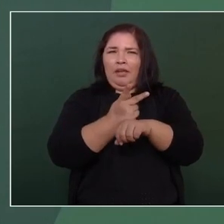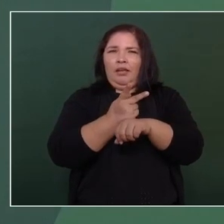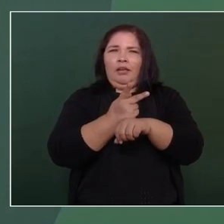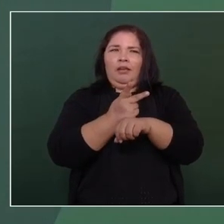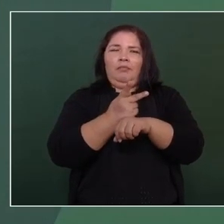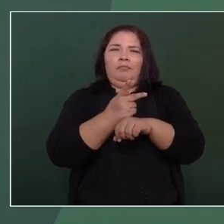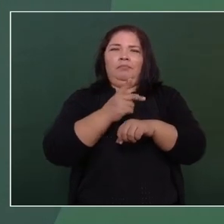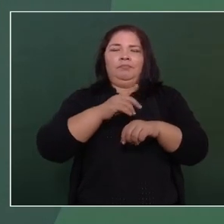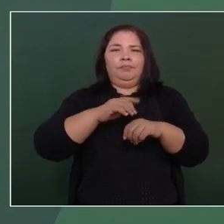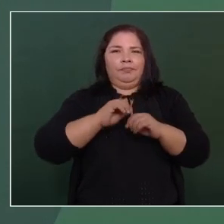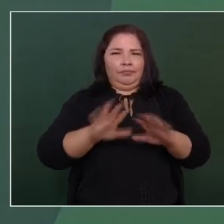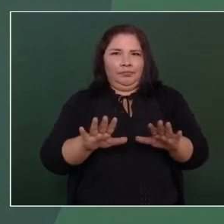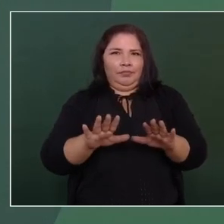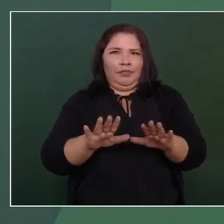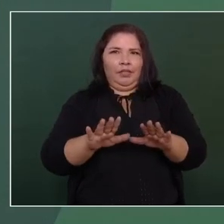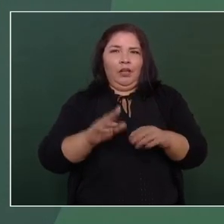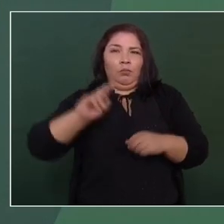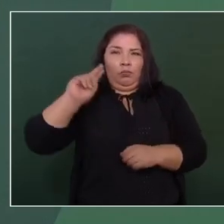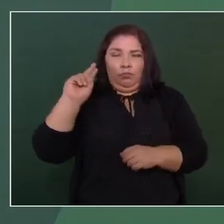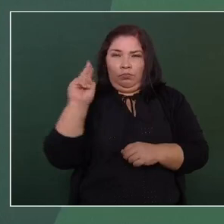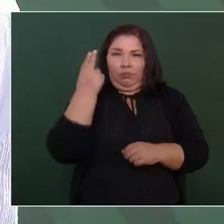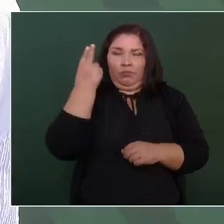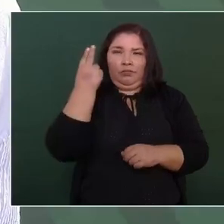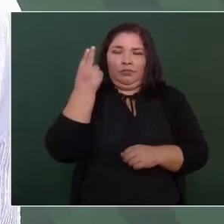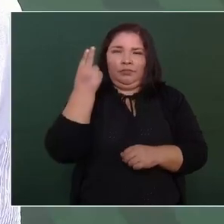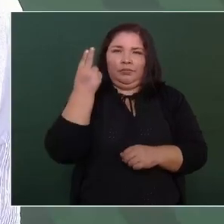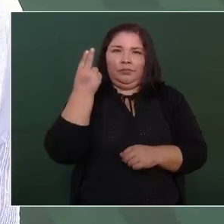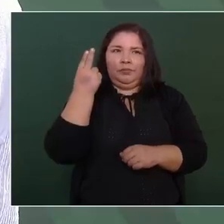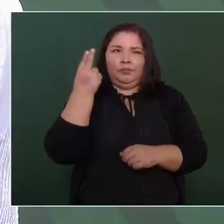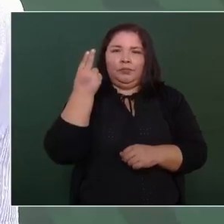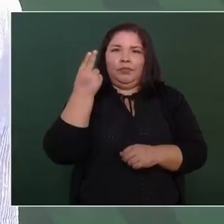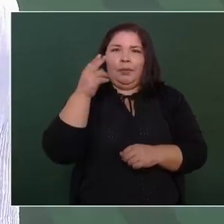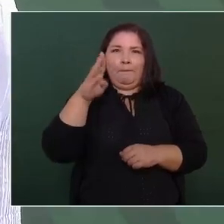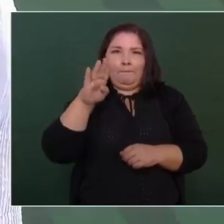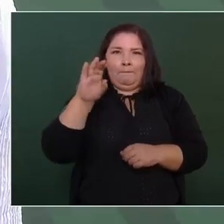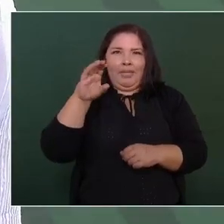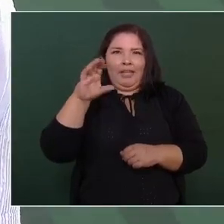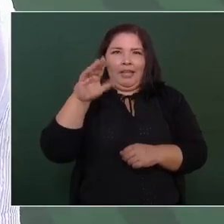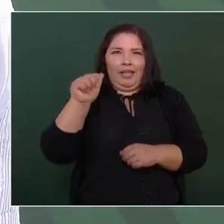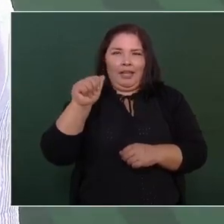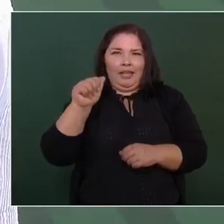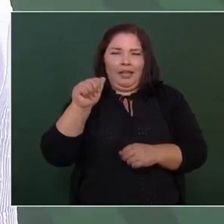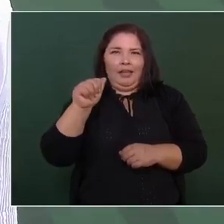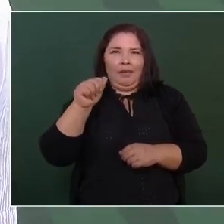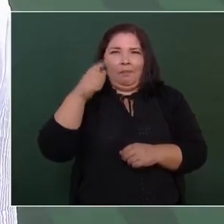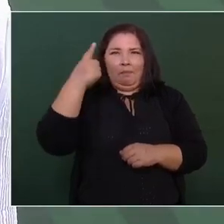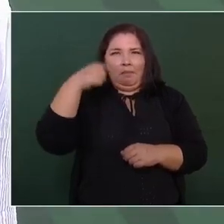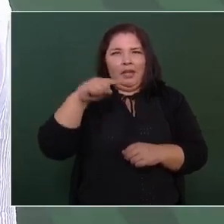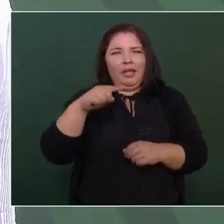ya el nivel universitario, las becas son para